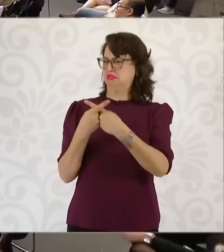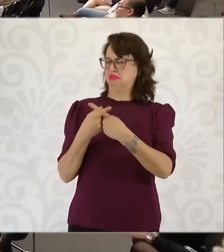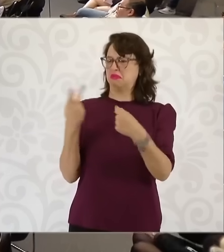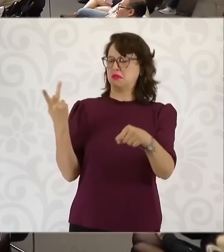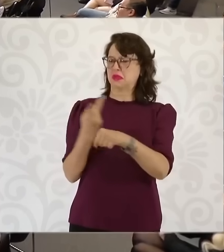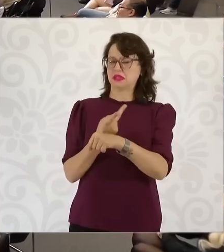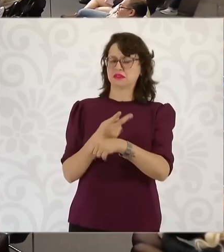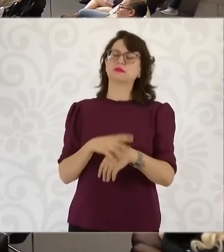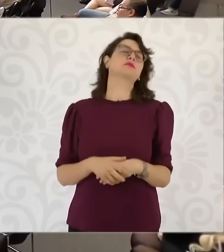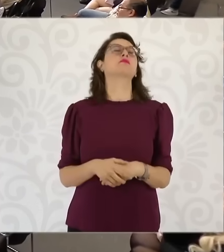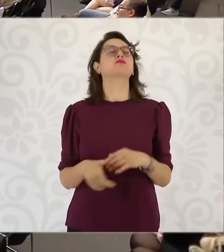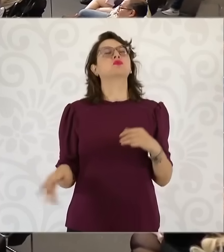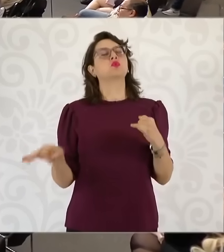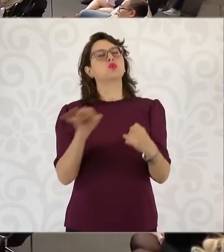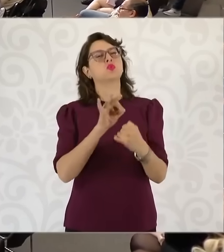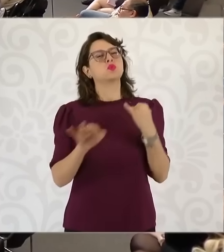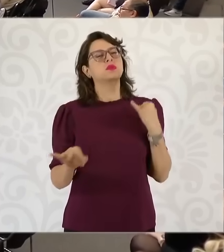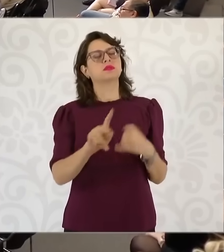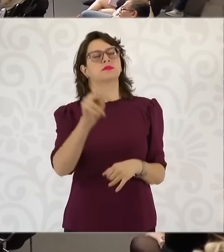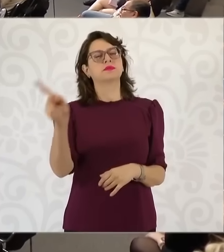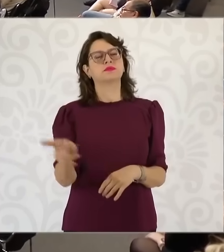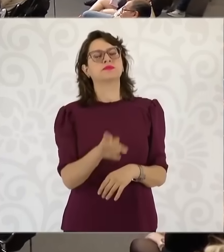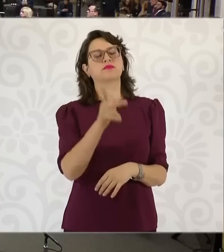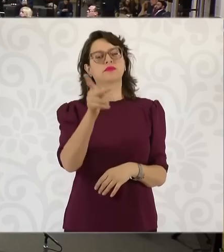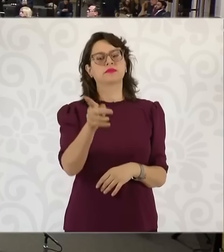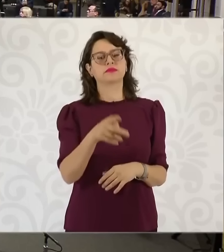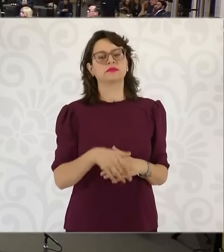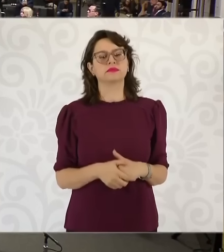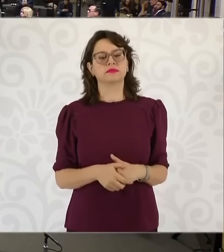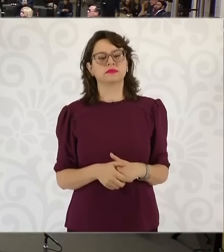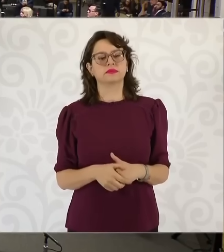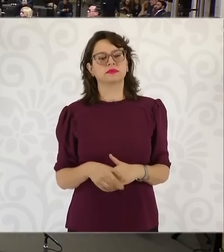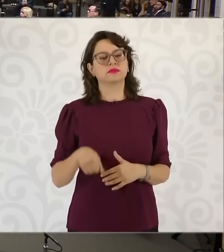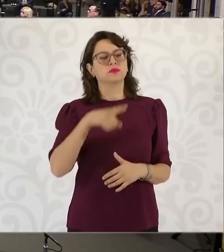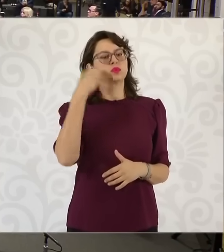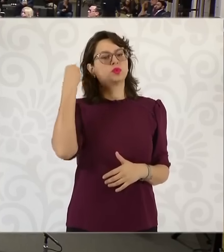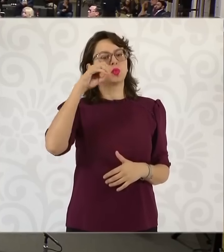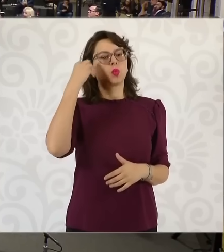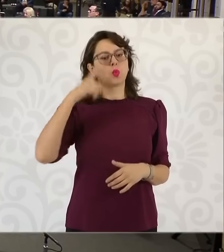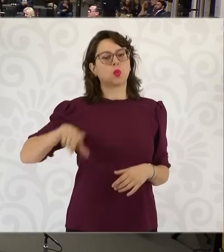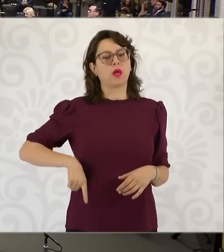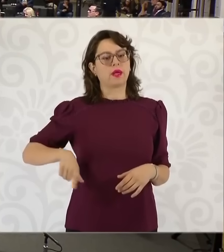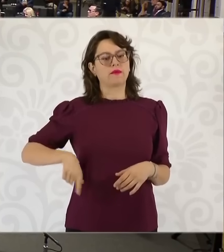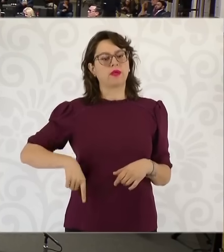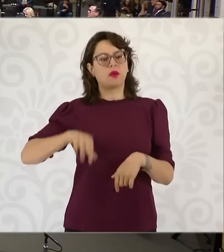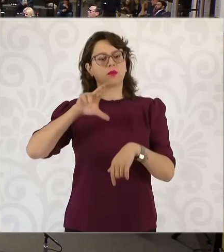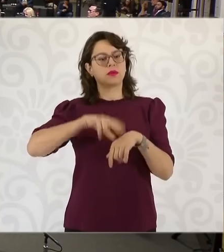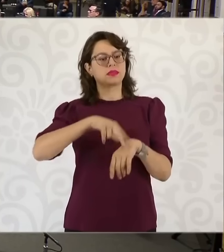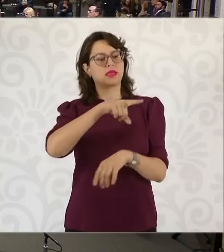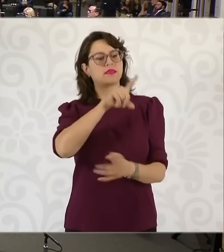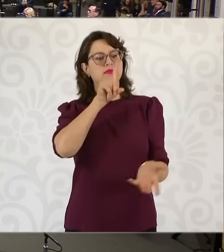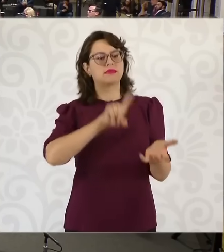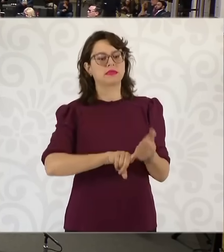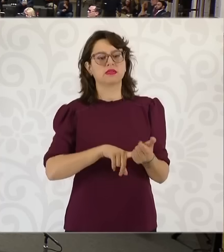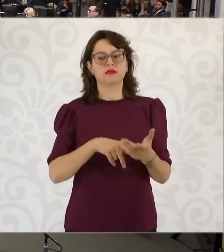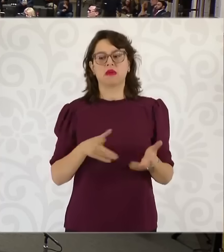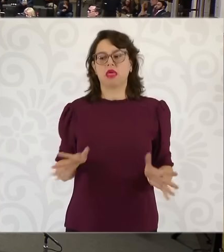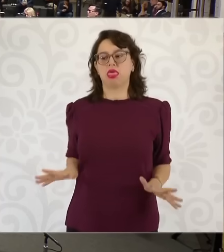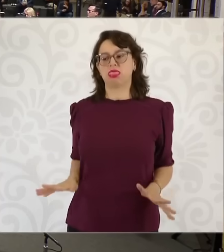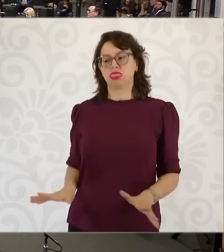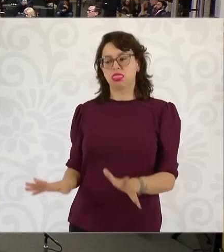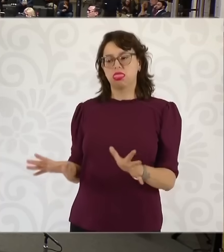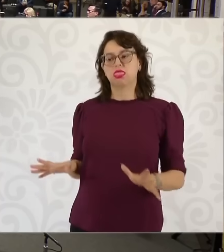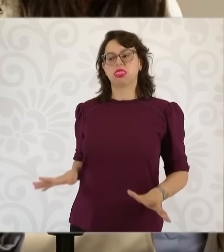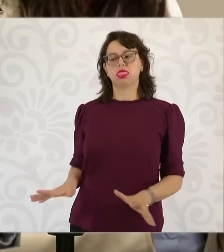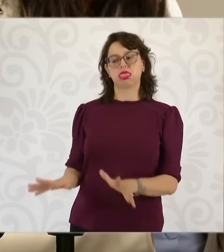medios impresos que el gobernador han tenido pláticas con el gobernador de Oaxaca porque hay un supuesto impulso a esta movilización.